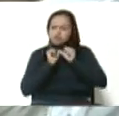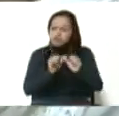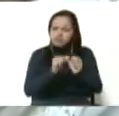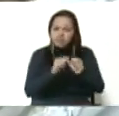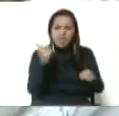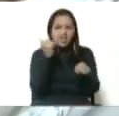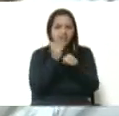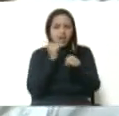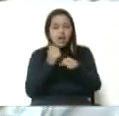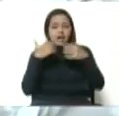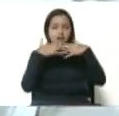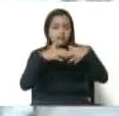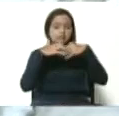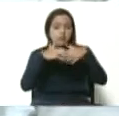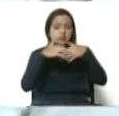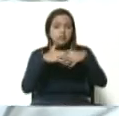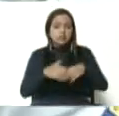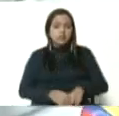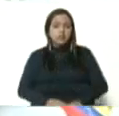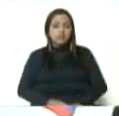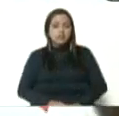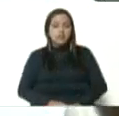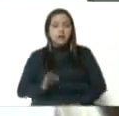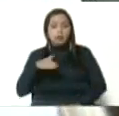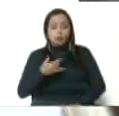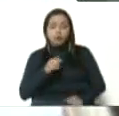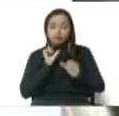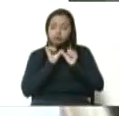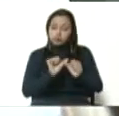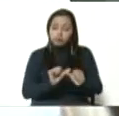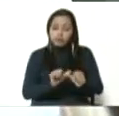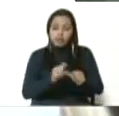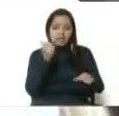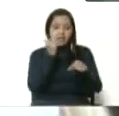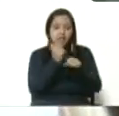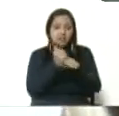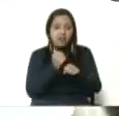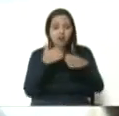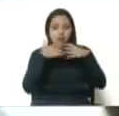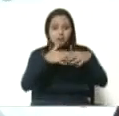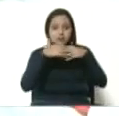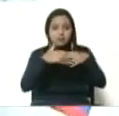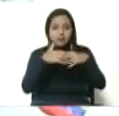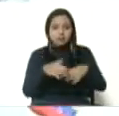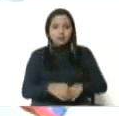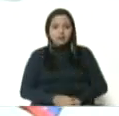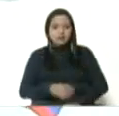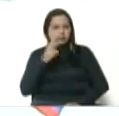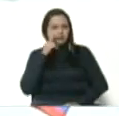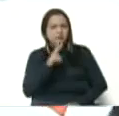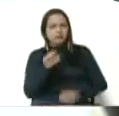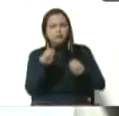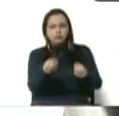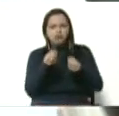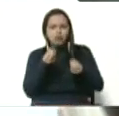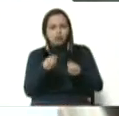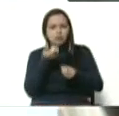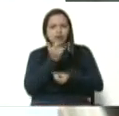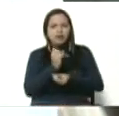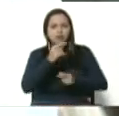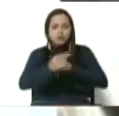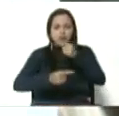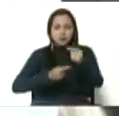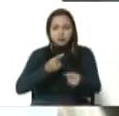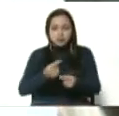operativa, para garantizar la productividad de nuestra industria. Hemos visto cómo han afectado severamente